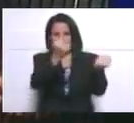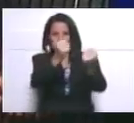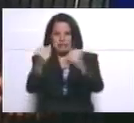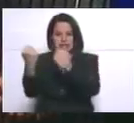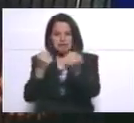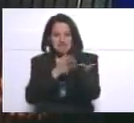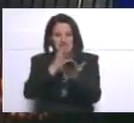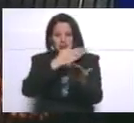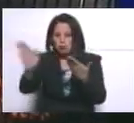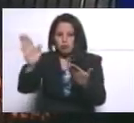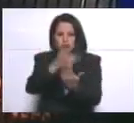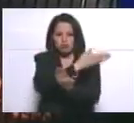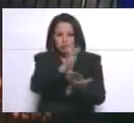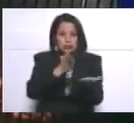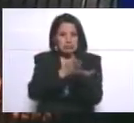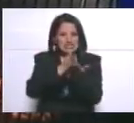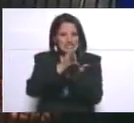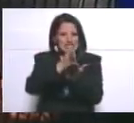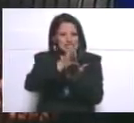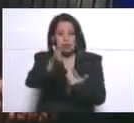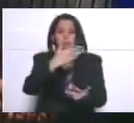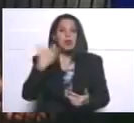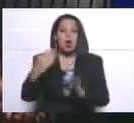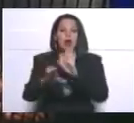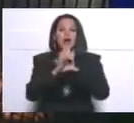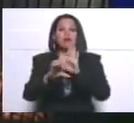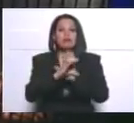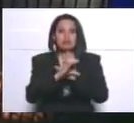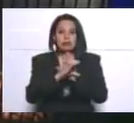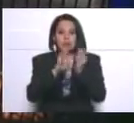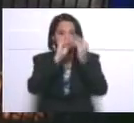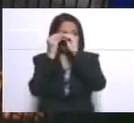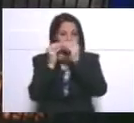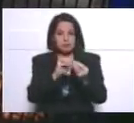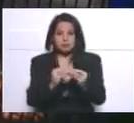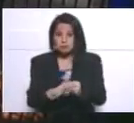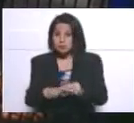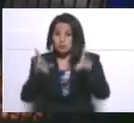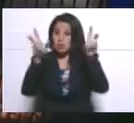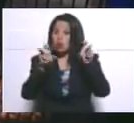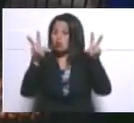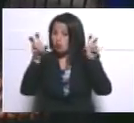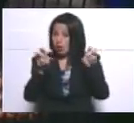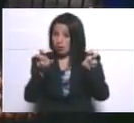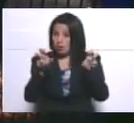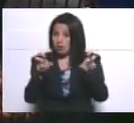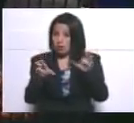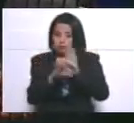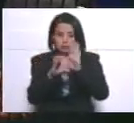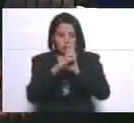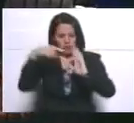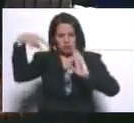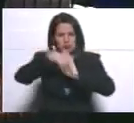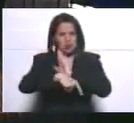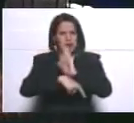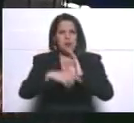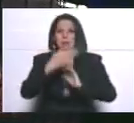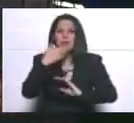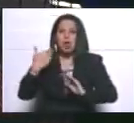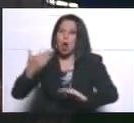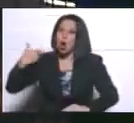material de nuestra Constitución madre, de nuestra Constitución pionera. Por eso decimos que esta es una constituyente para profundizar la